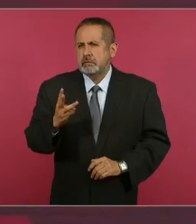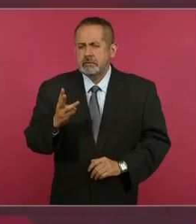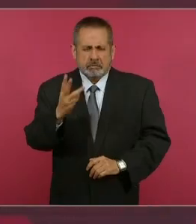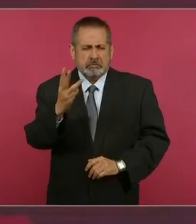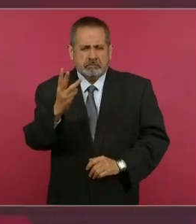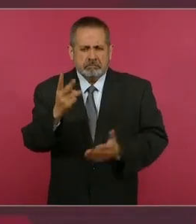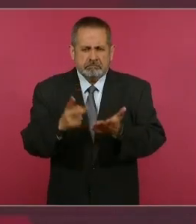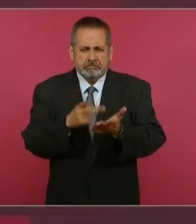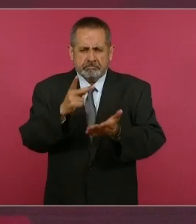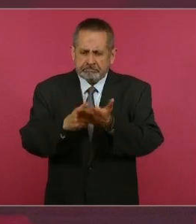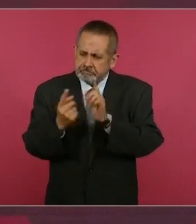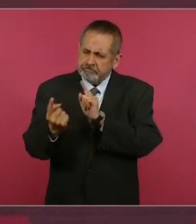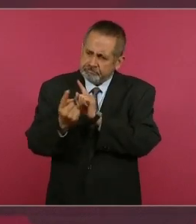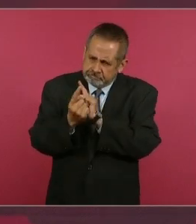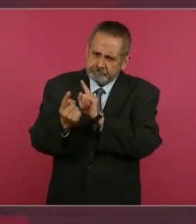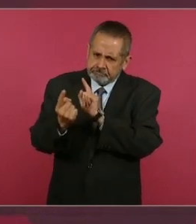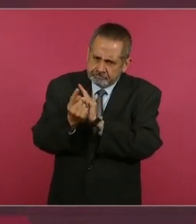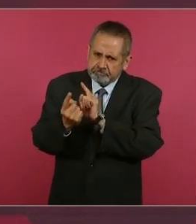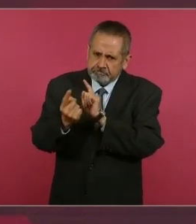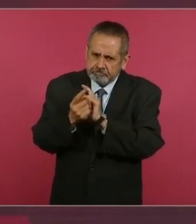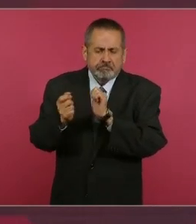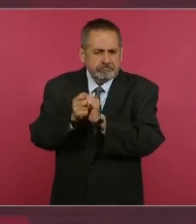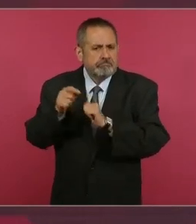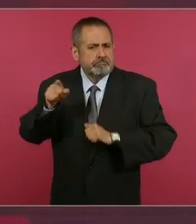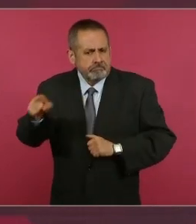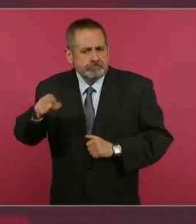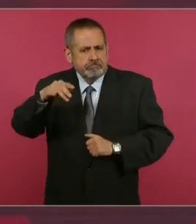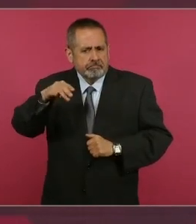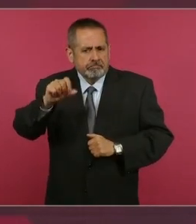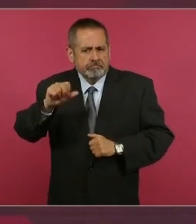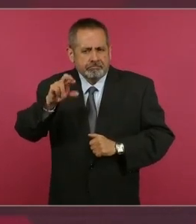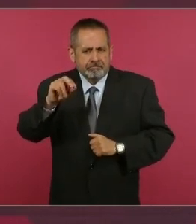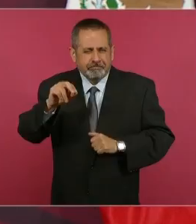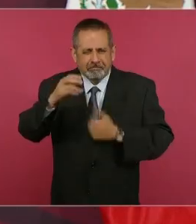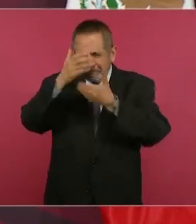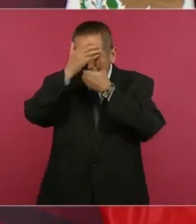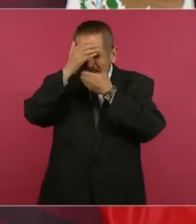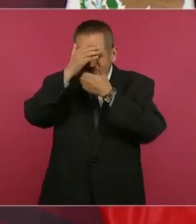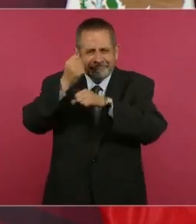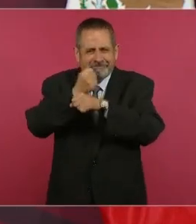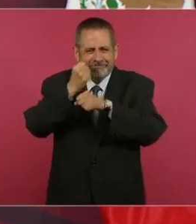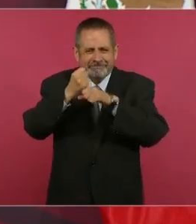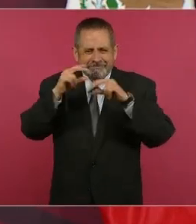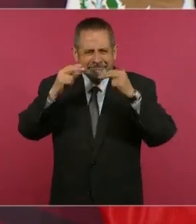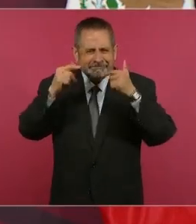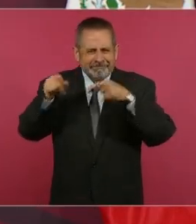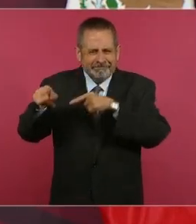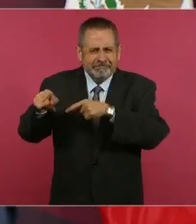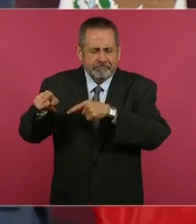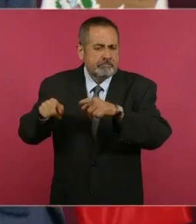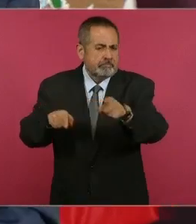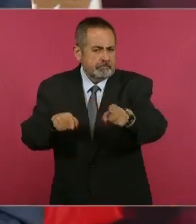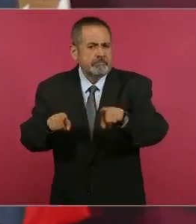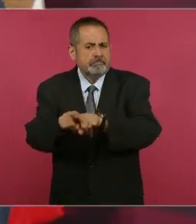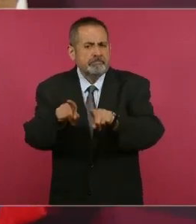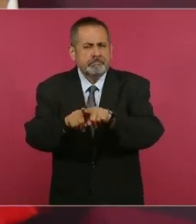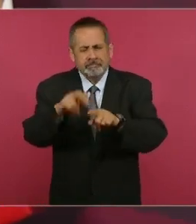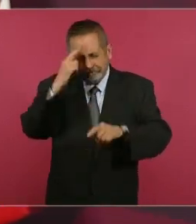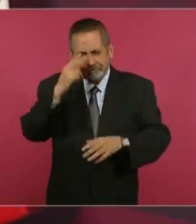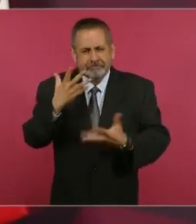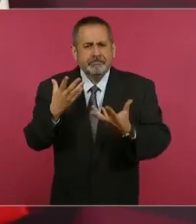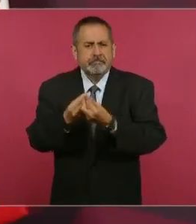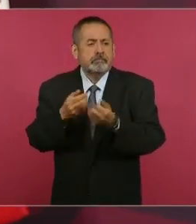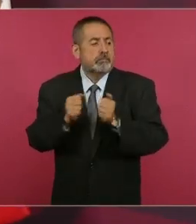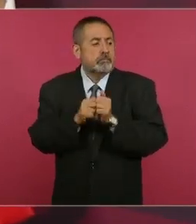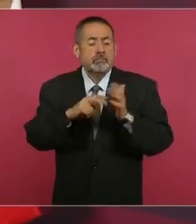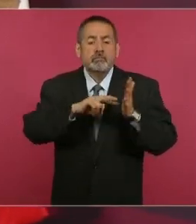2, 3 veces, ¿sí? Y recuerdo una muy bien. Esa que tú mencionas, acompañé al